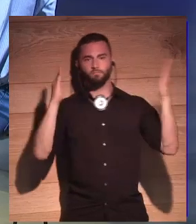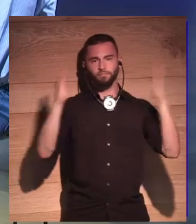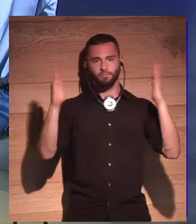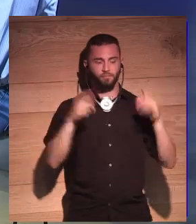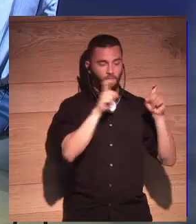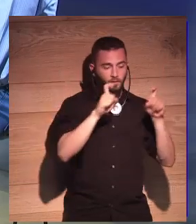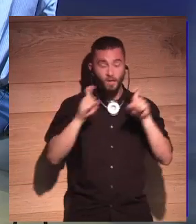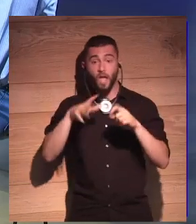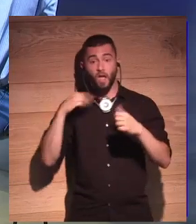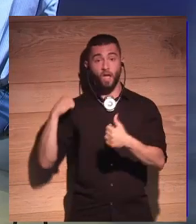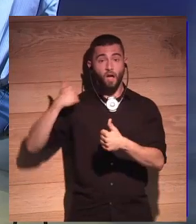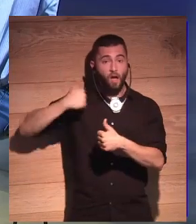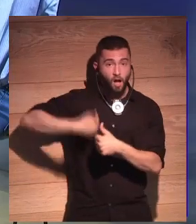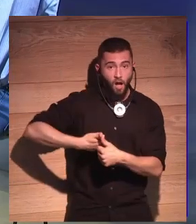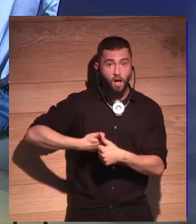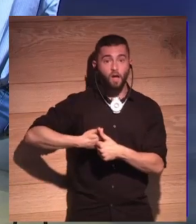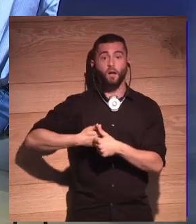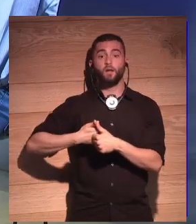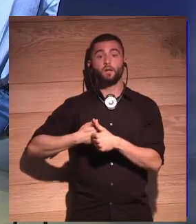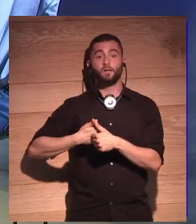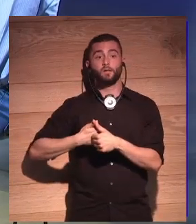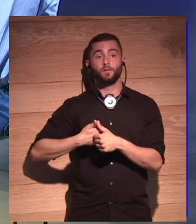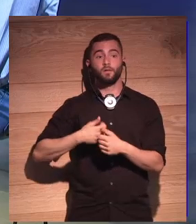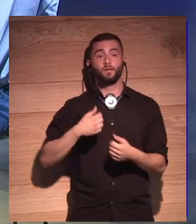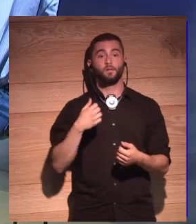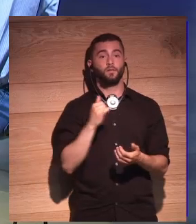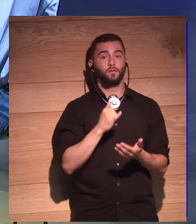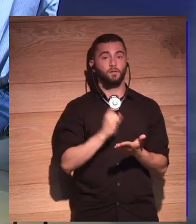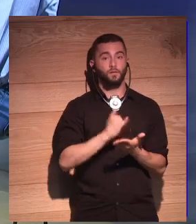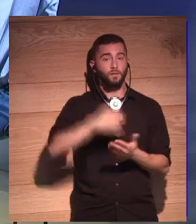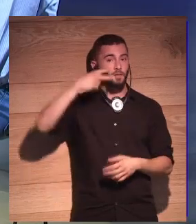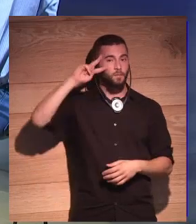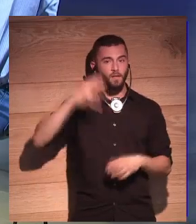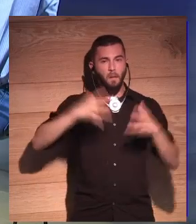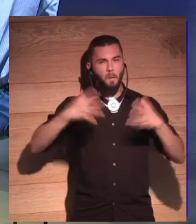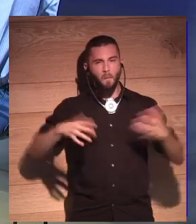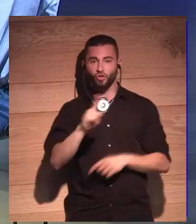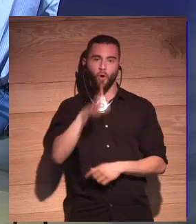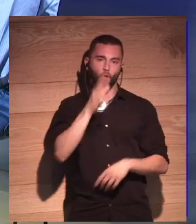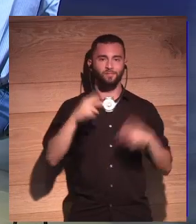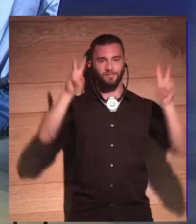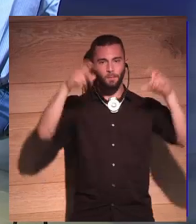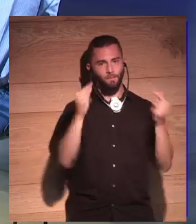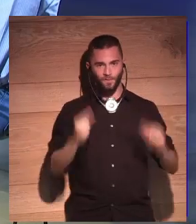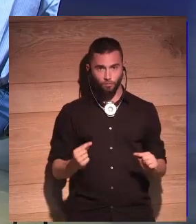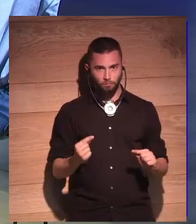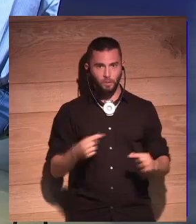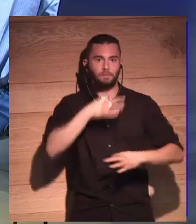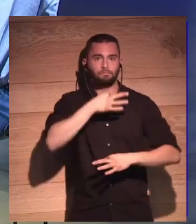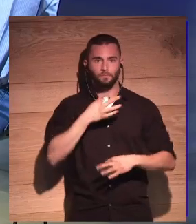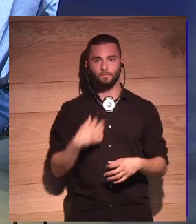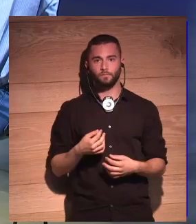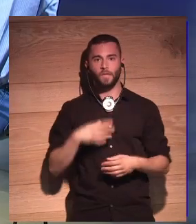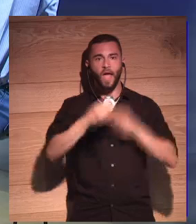Hasta ahora no hemos podido replicar la experiencia, en particular por temas de presupuestos, que para hacerlo hay que volver a